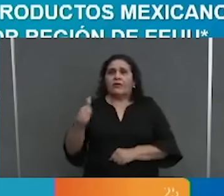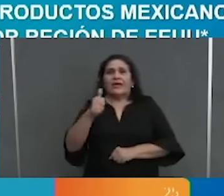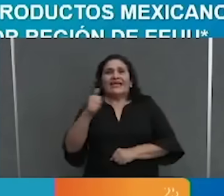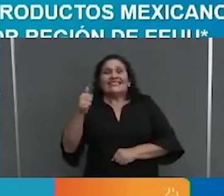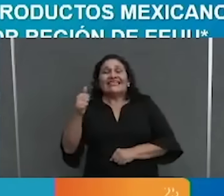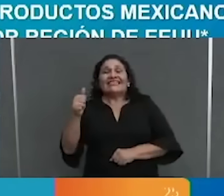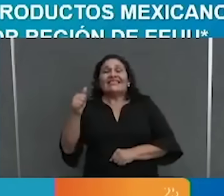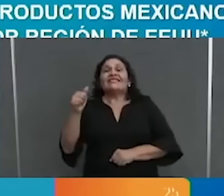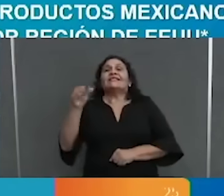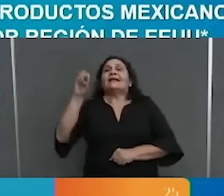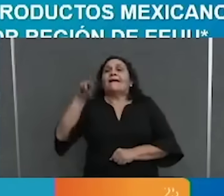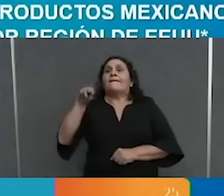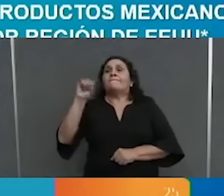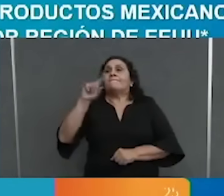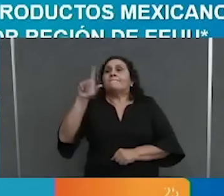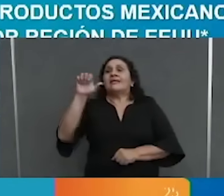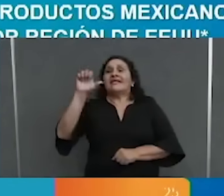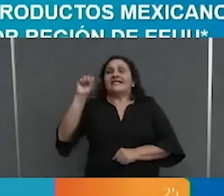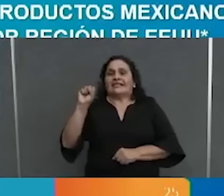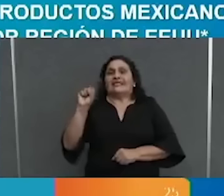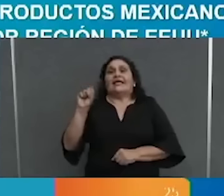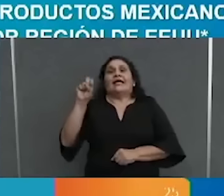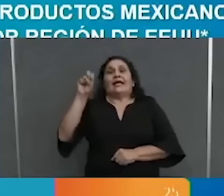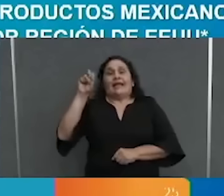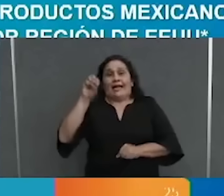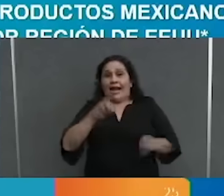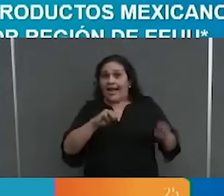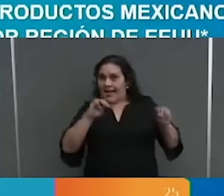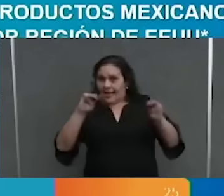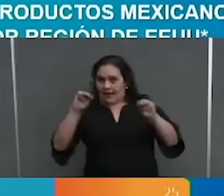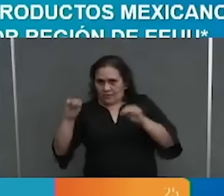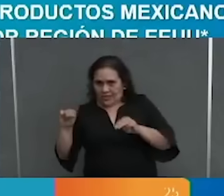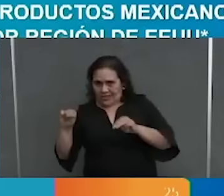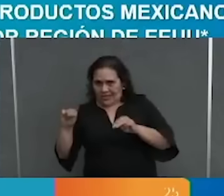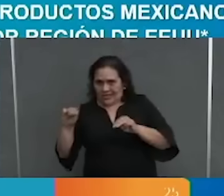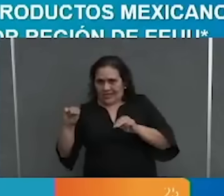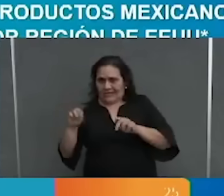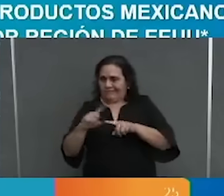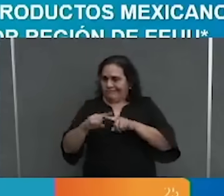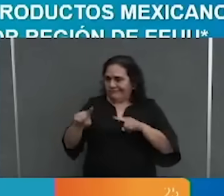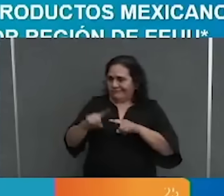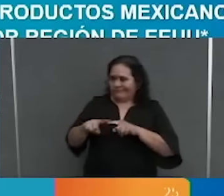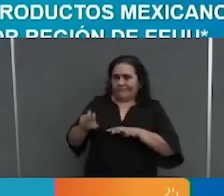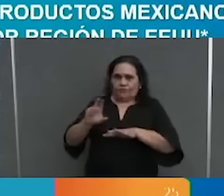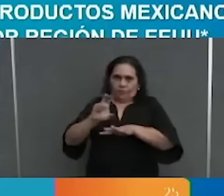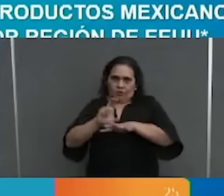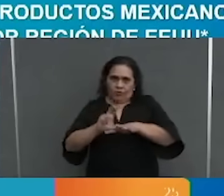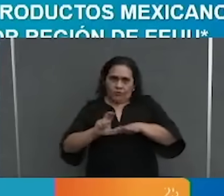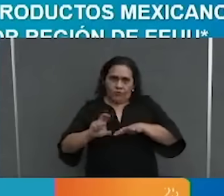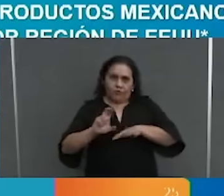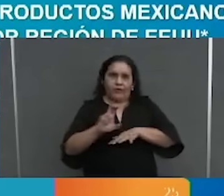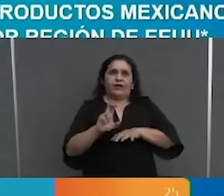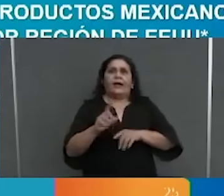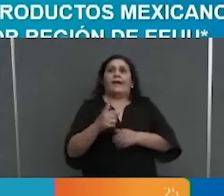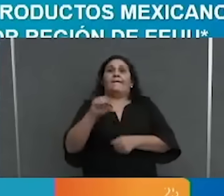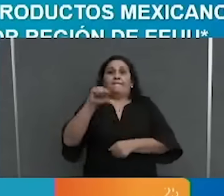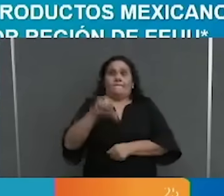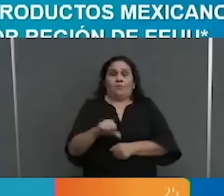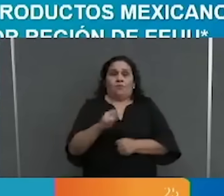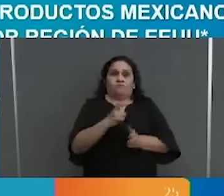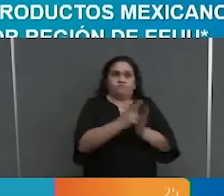millas náuticas y luego son 1,400 millas por ferrocarril para llegar a Nueva York. Así que hoy